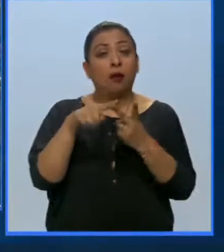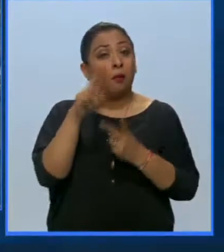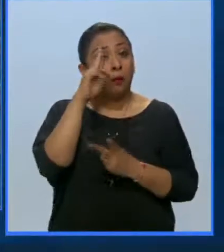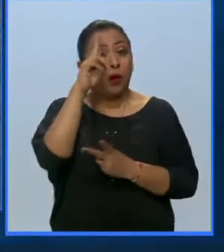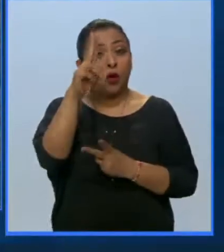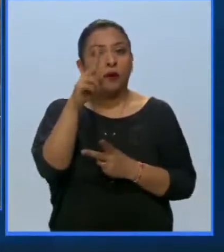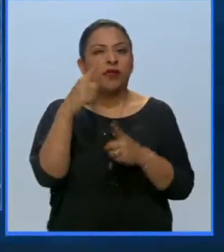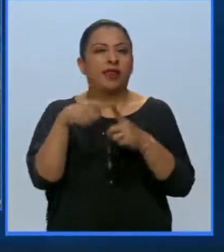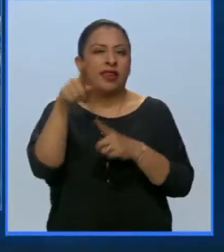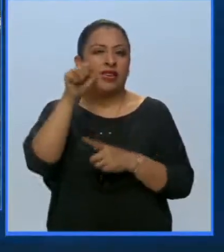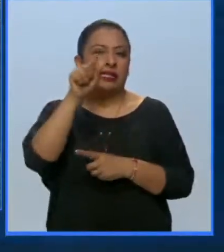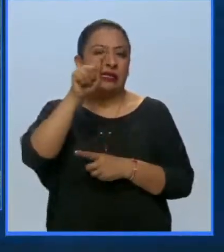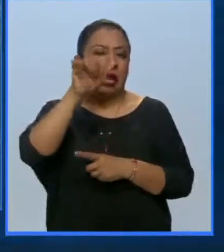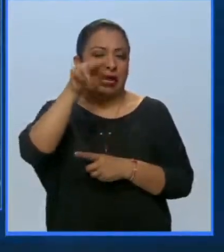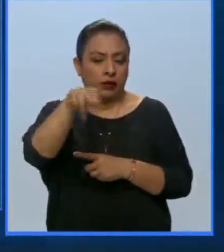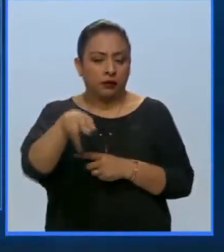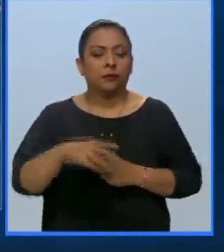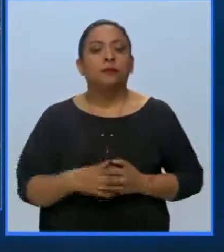por Stalin.